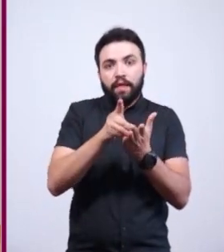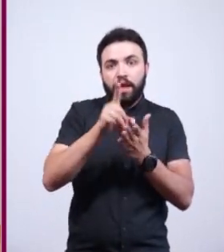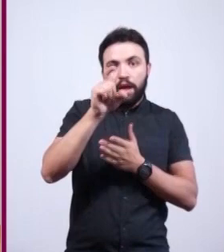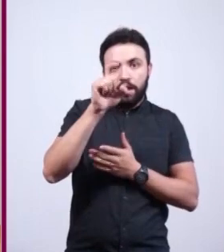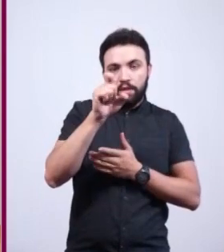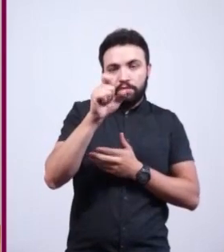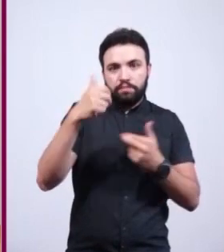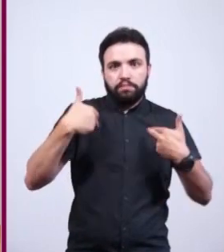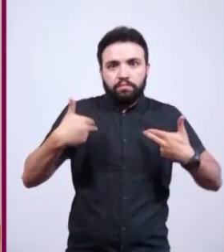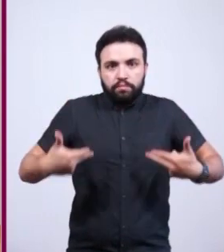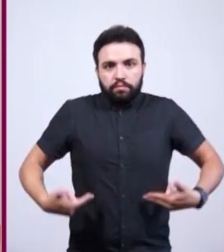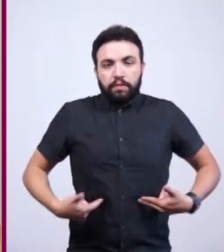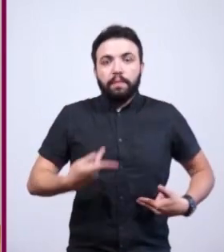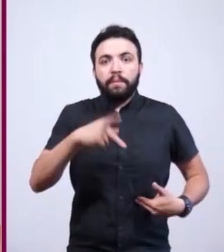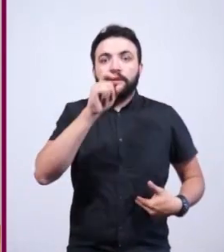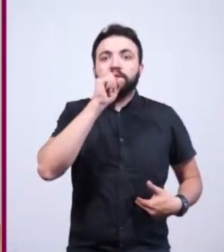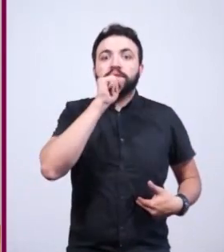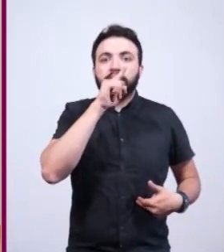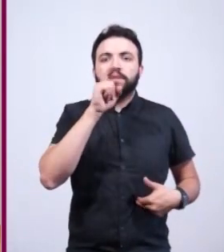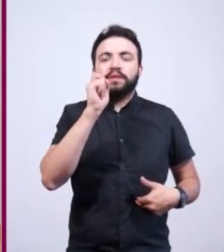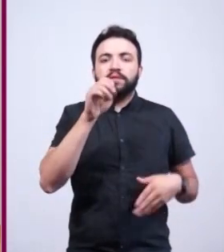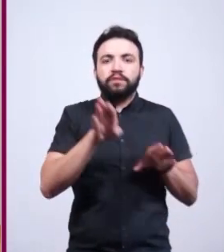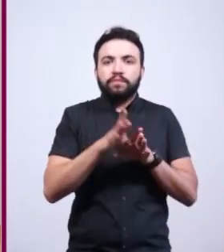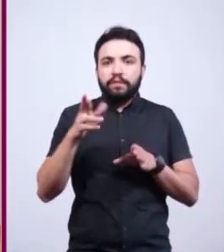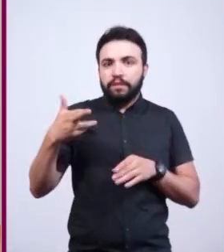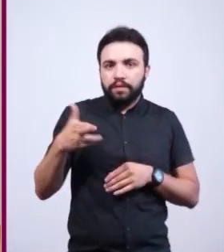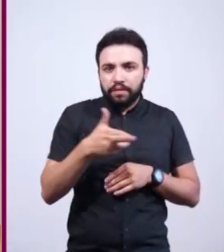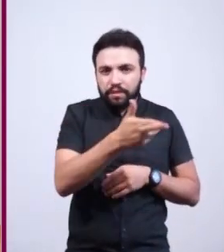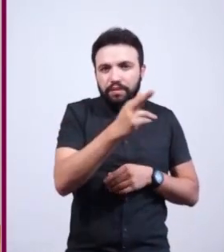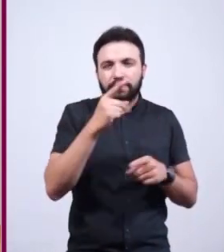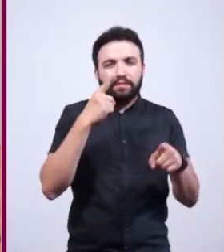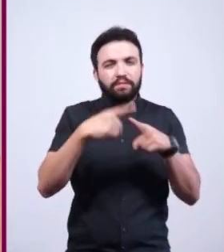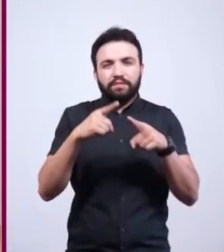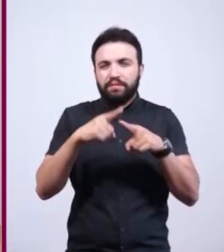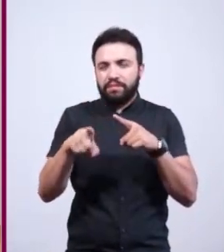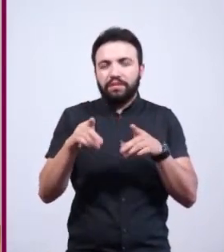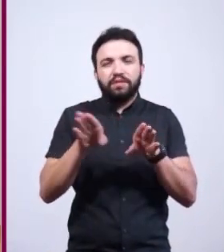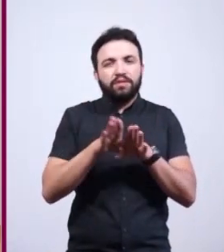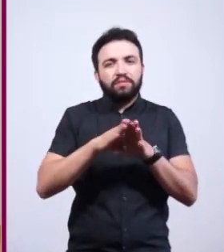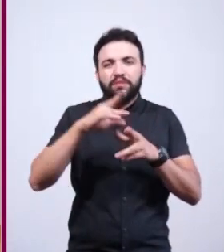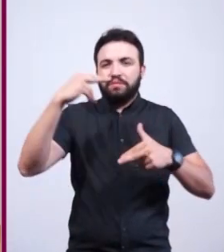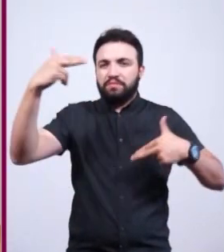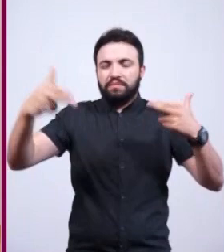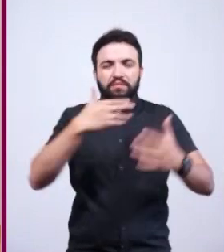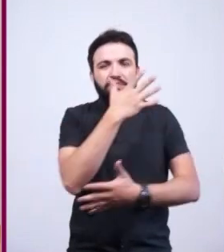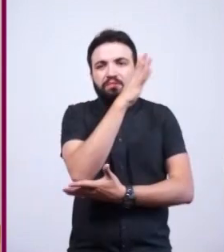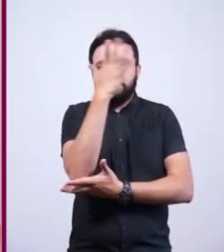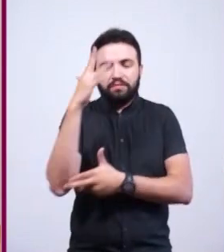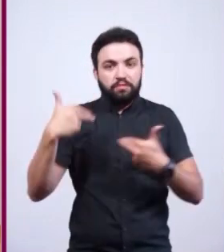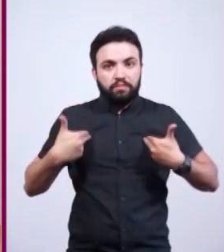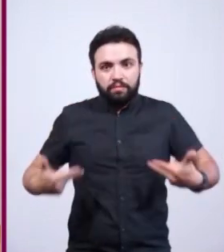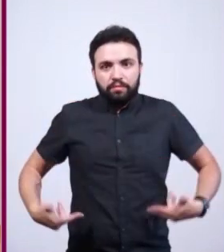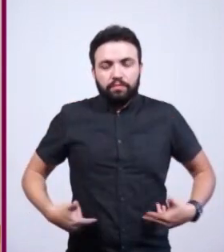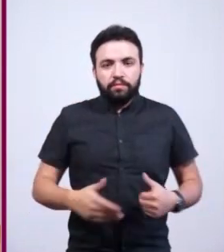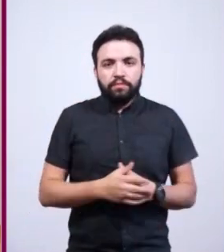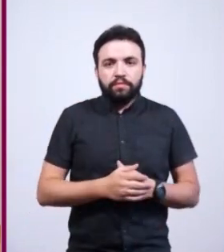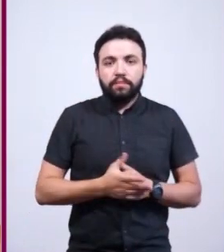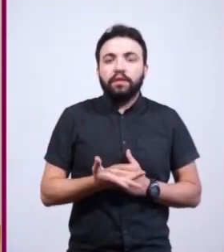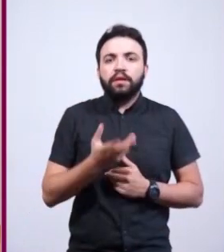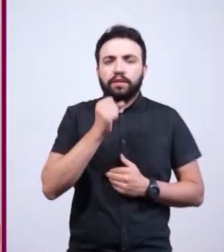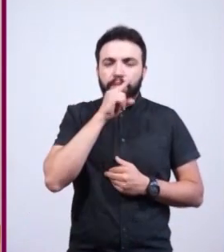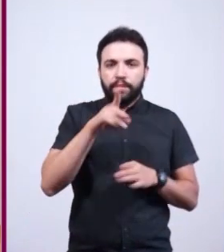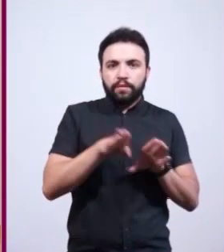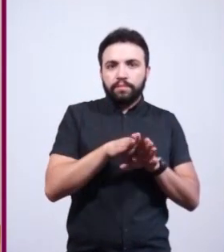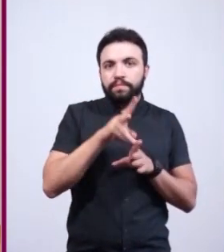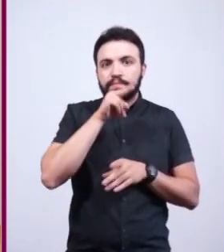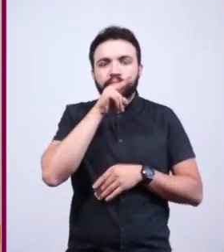seres humanos, pero también el derecho de los ríos y mantos acuíferos en general por coexistir con los seres humanos. Y el otro tema que le ha preocupado